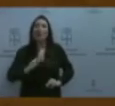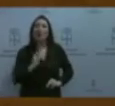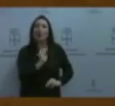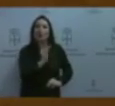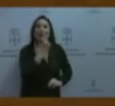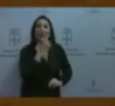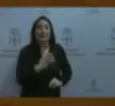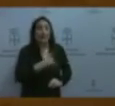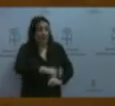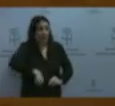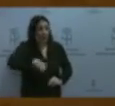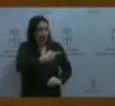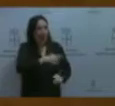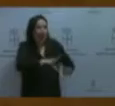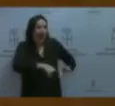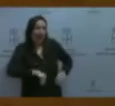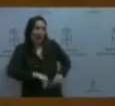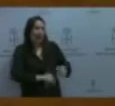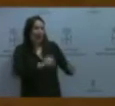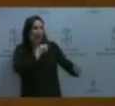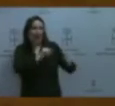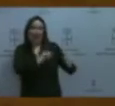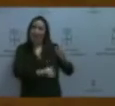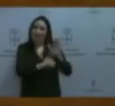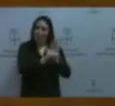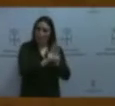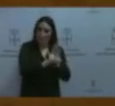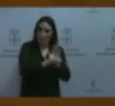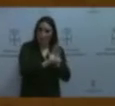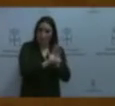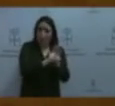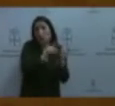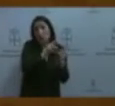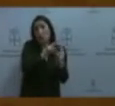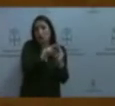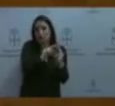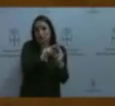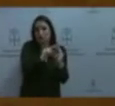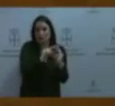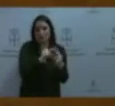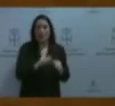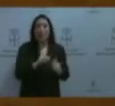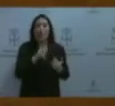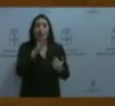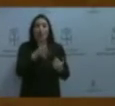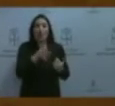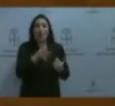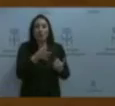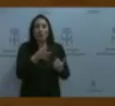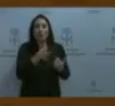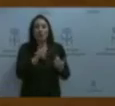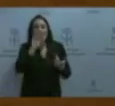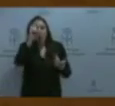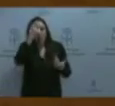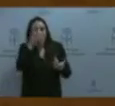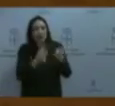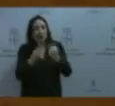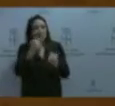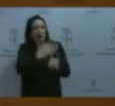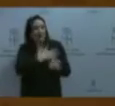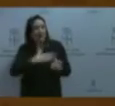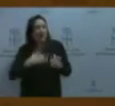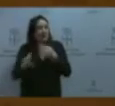grupo parlamentario sobre este decreto. Estas son las dos preguntas que planteo, porque hay términos que sí nos gustaría matizar, como